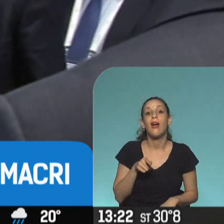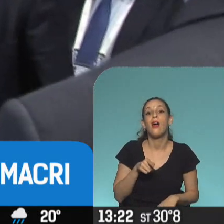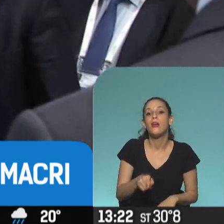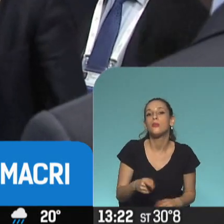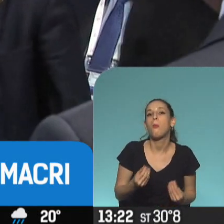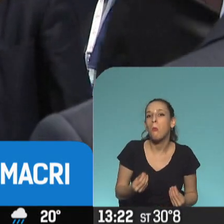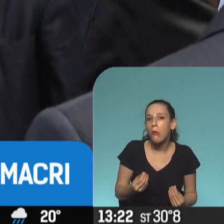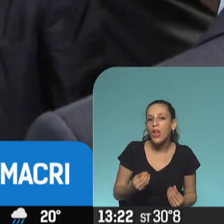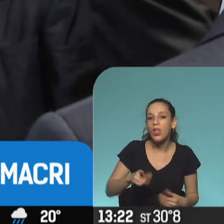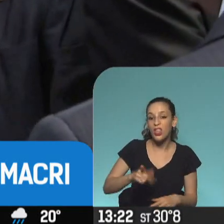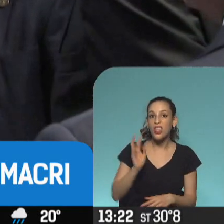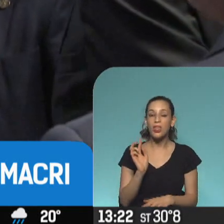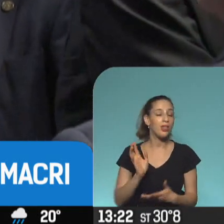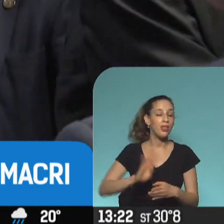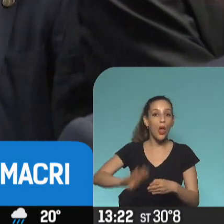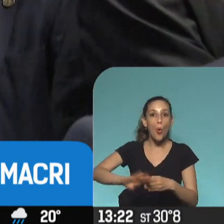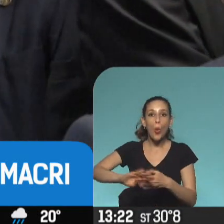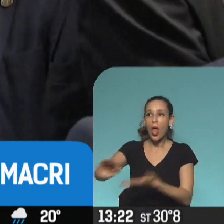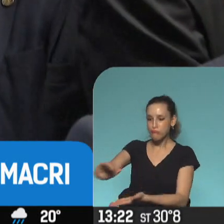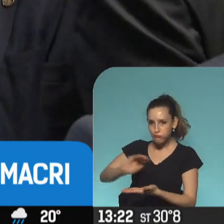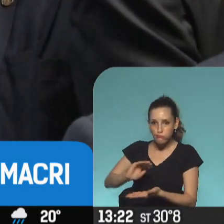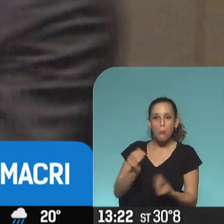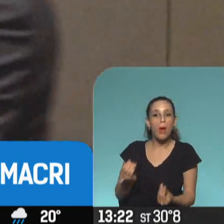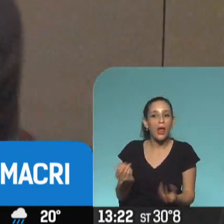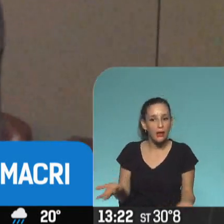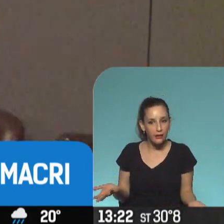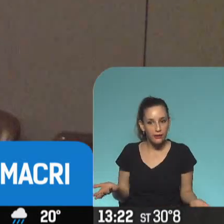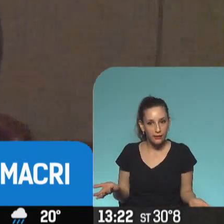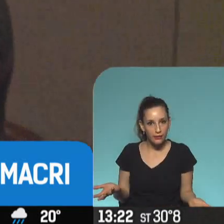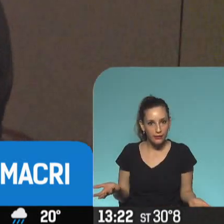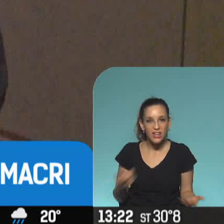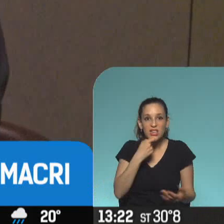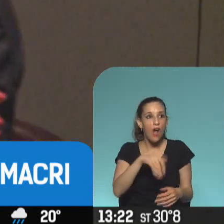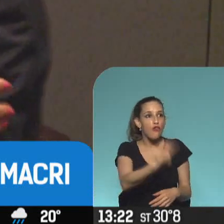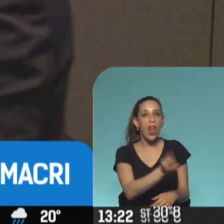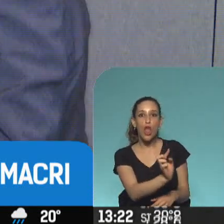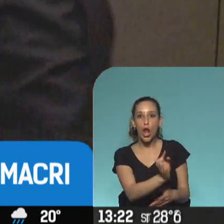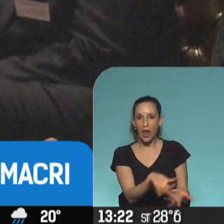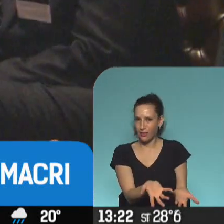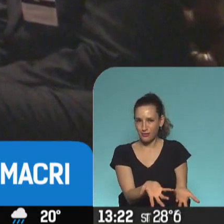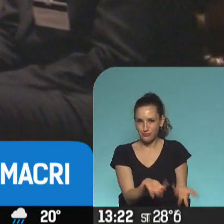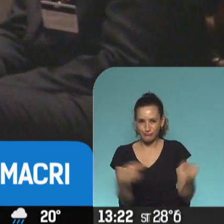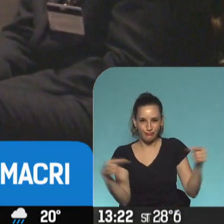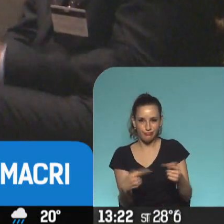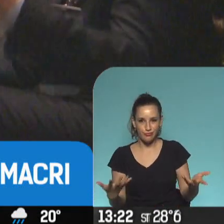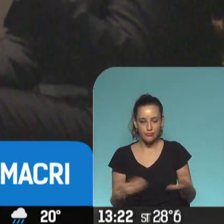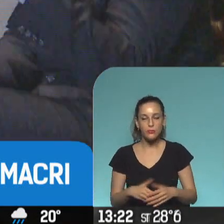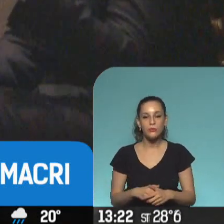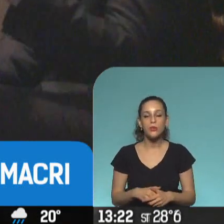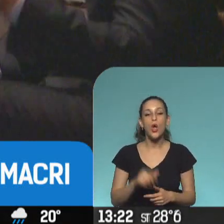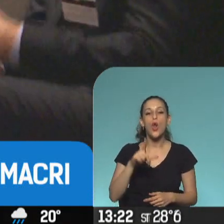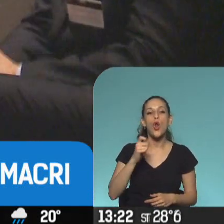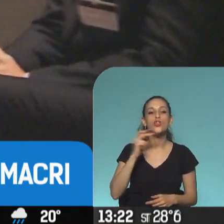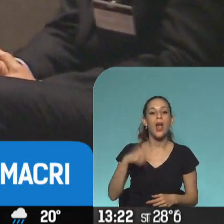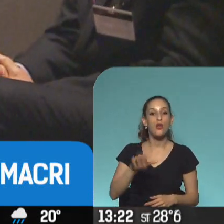para nada, porque buena parte del endeudamiento se fugó. Lozano había presentado una denuncia similar